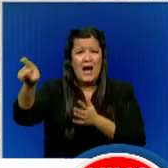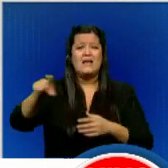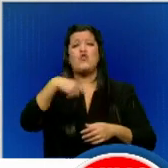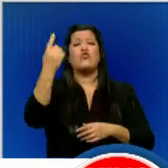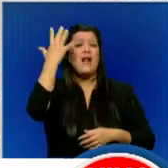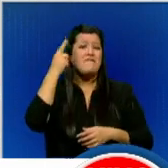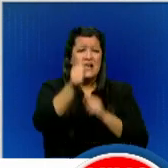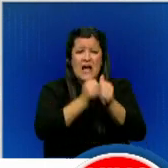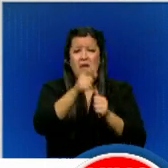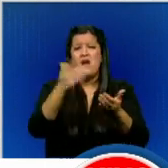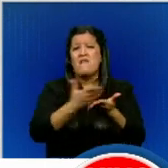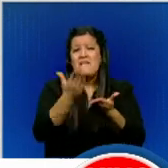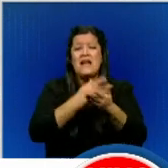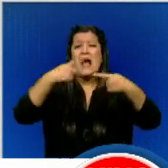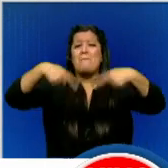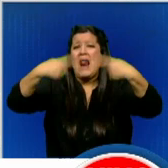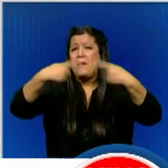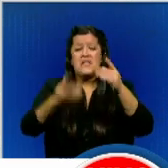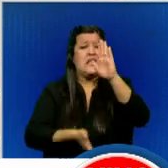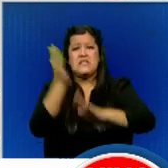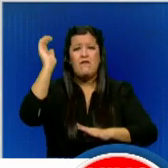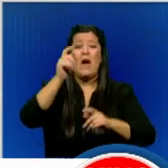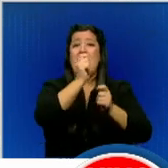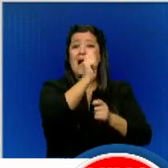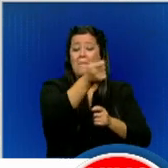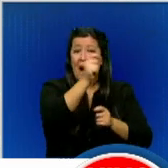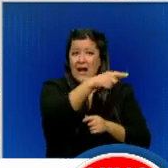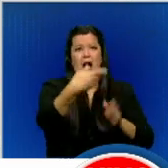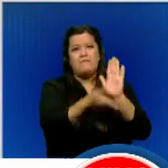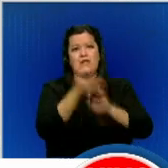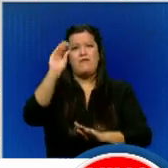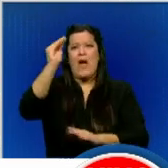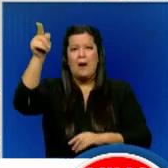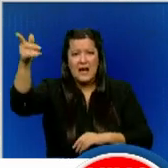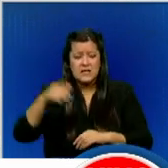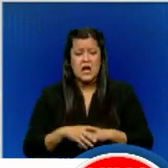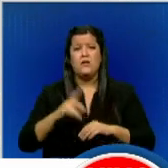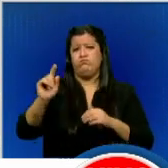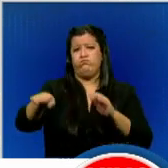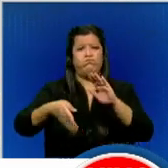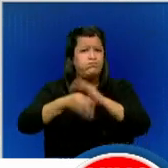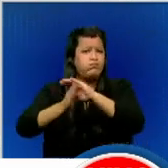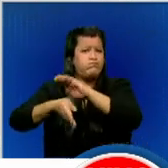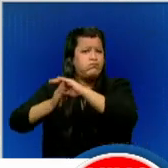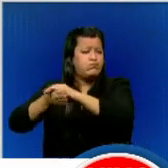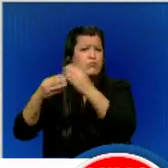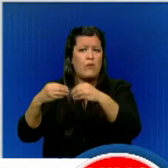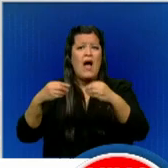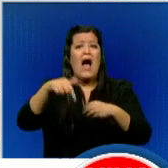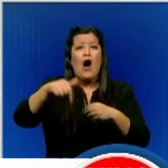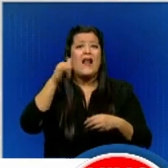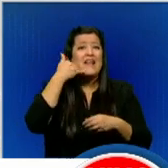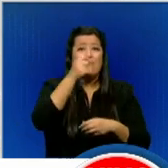francesa que fabrica parabrisas se fue de campana y se fue a brasil telefónica de argentina ya le están buscando socio o